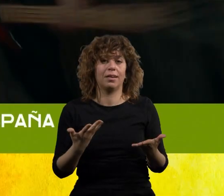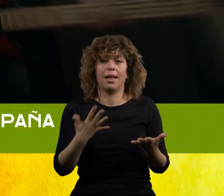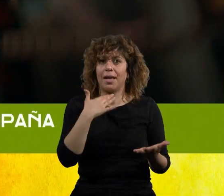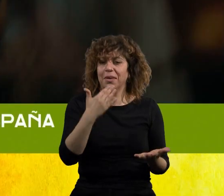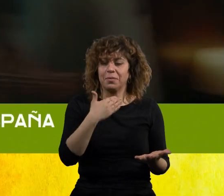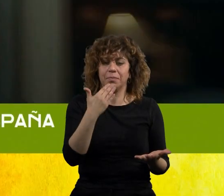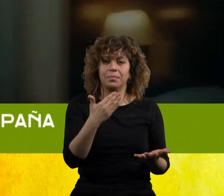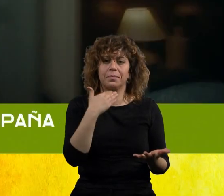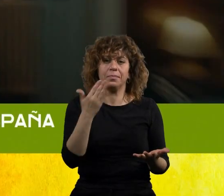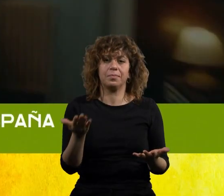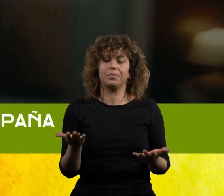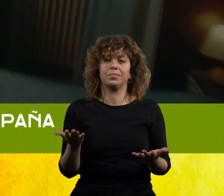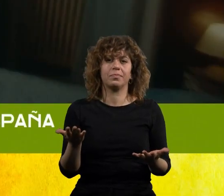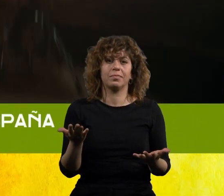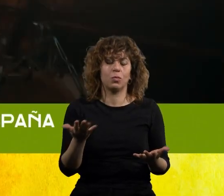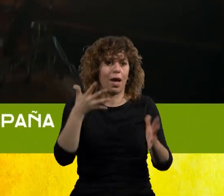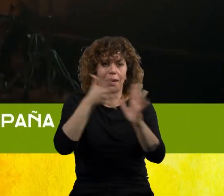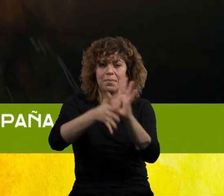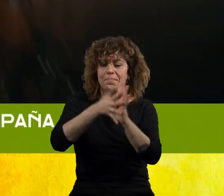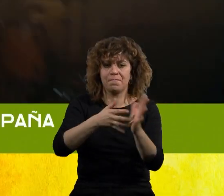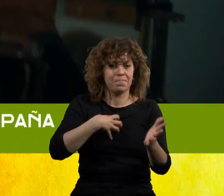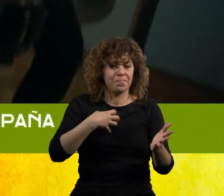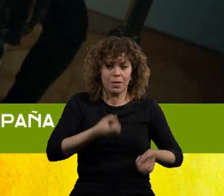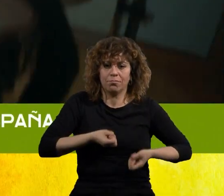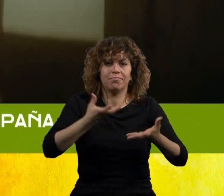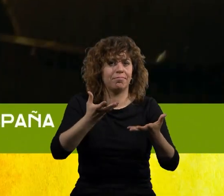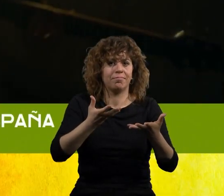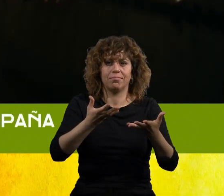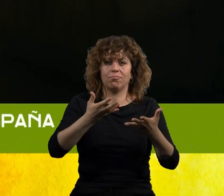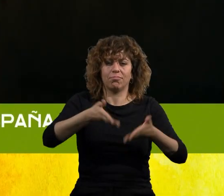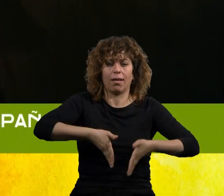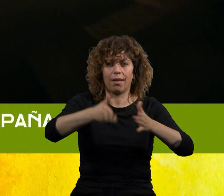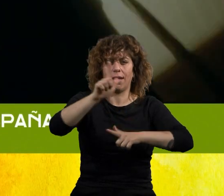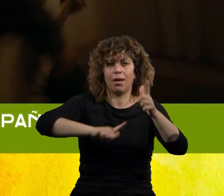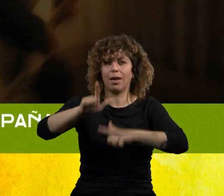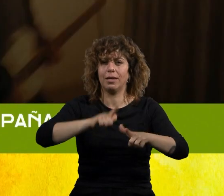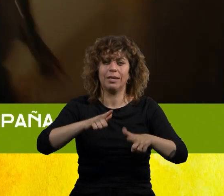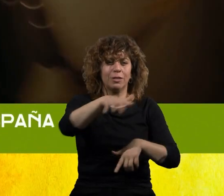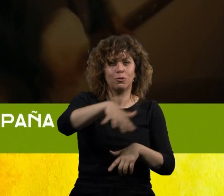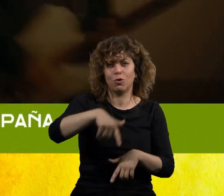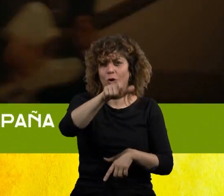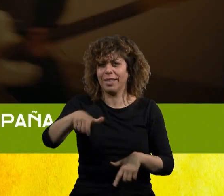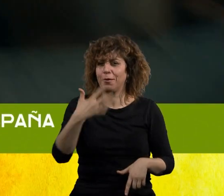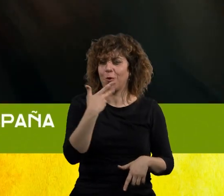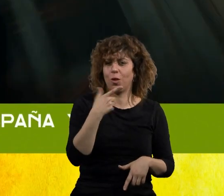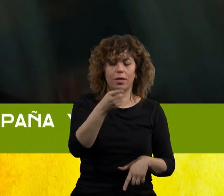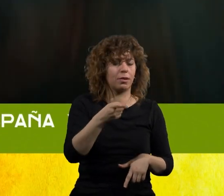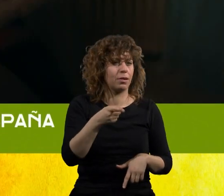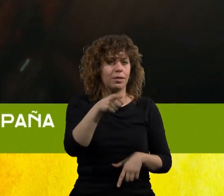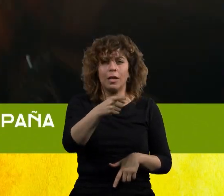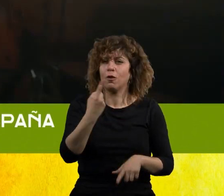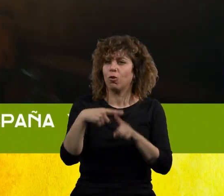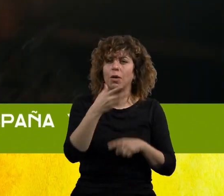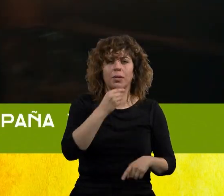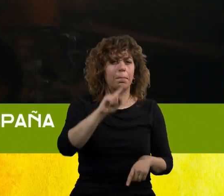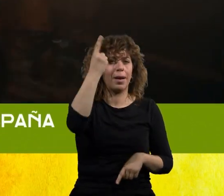algo que inexplicable, o sea, carretera, viajar, conocer sitios, lugares, gente. De las cosas más bonitas que tenemos, creo